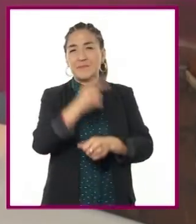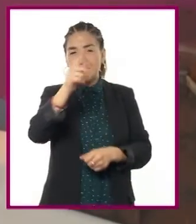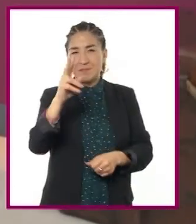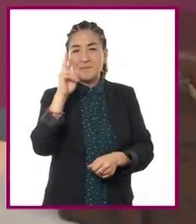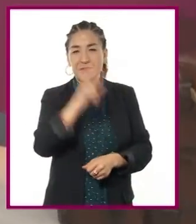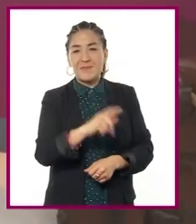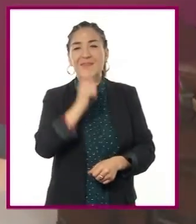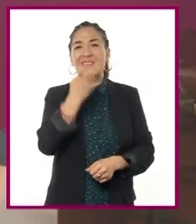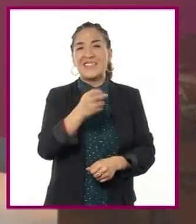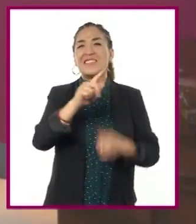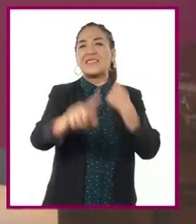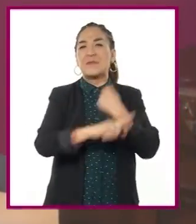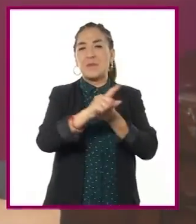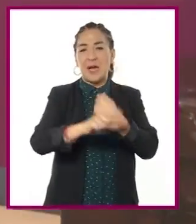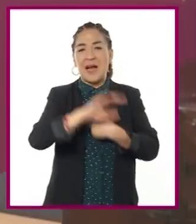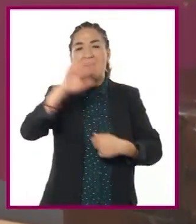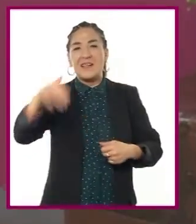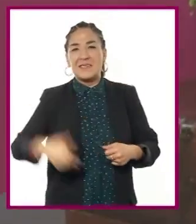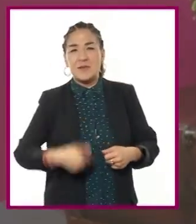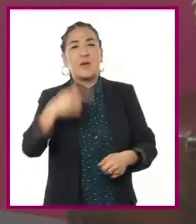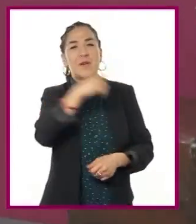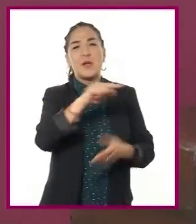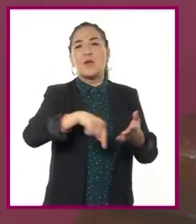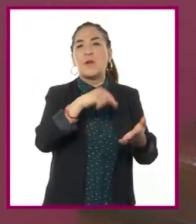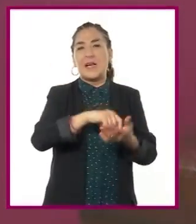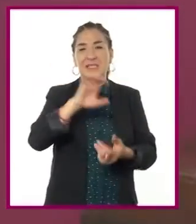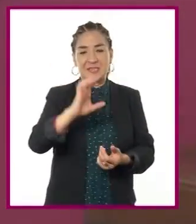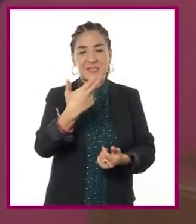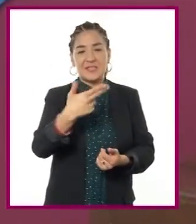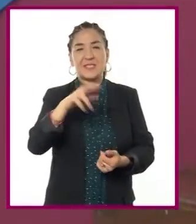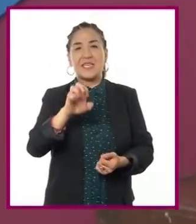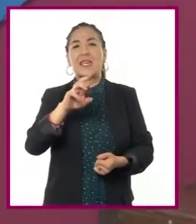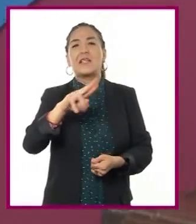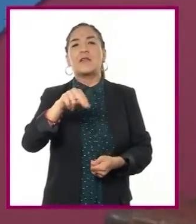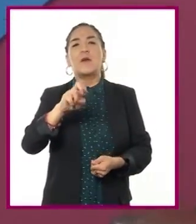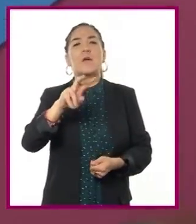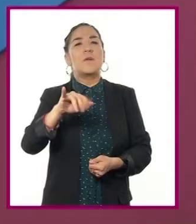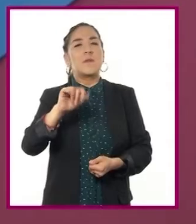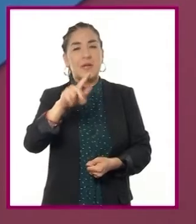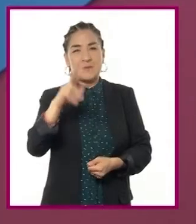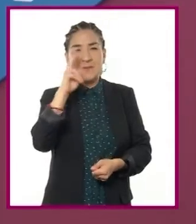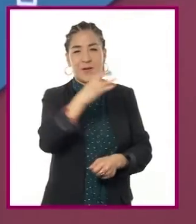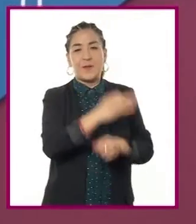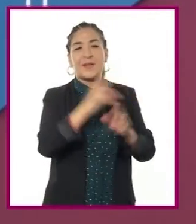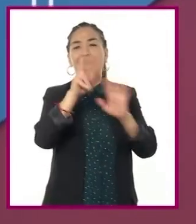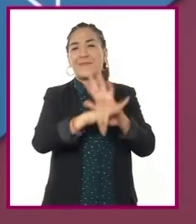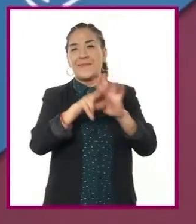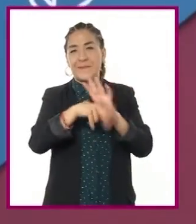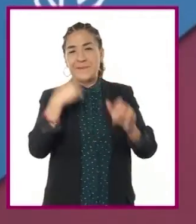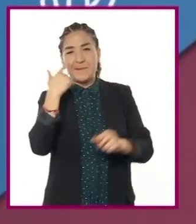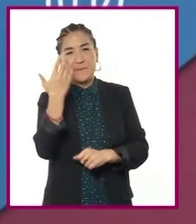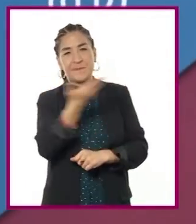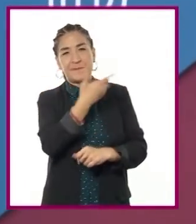más de este accidente en la planta de Chernóbil, les invito a ver y escuchar el siguiente video.